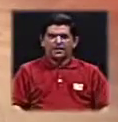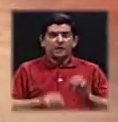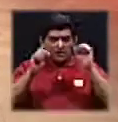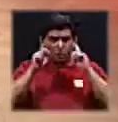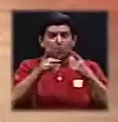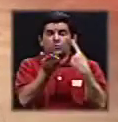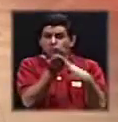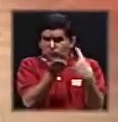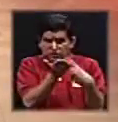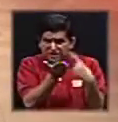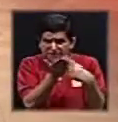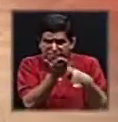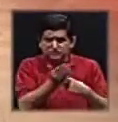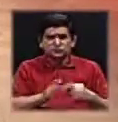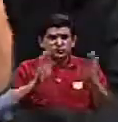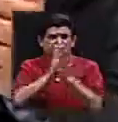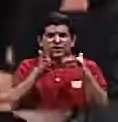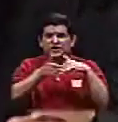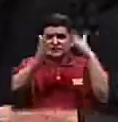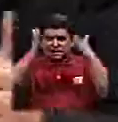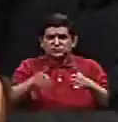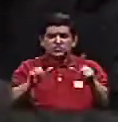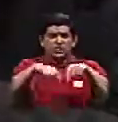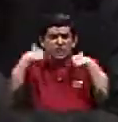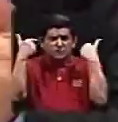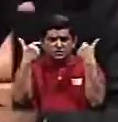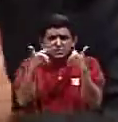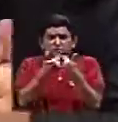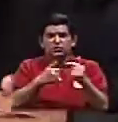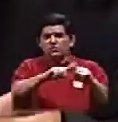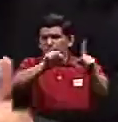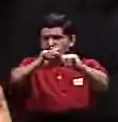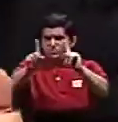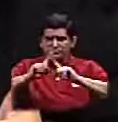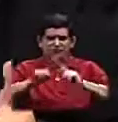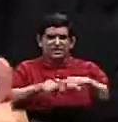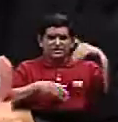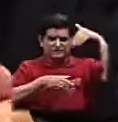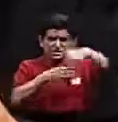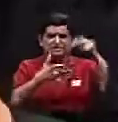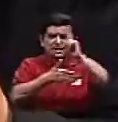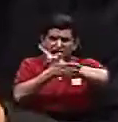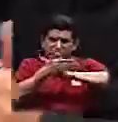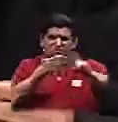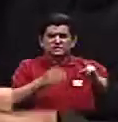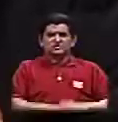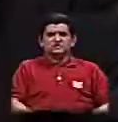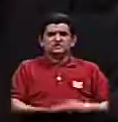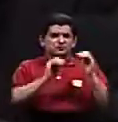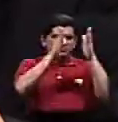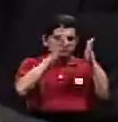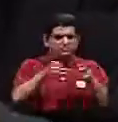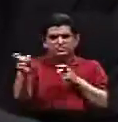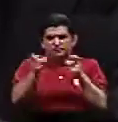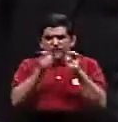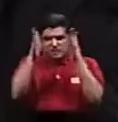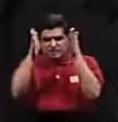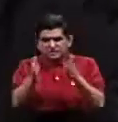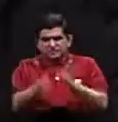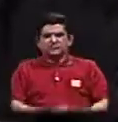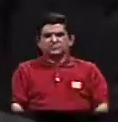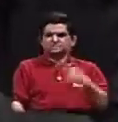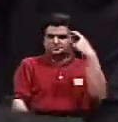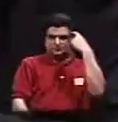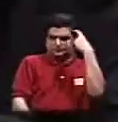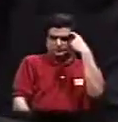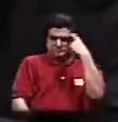abrir la discusión frente a estudiantes, frente a sectores diversos de las universidades, docentes, administrativos, en cuanto a